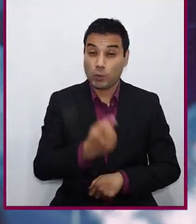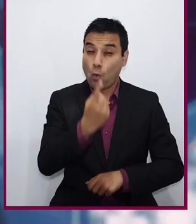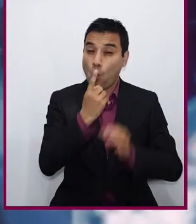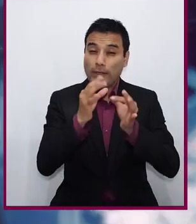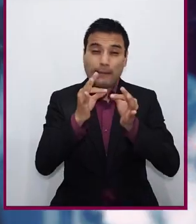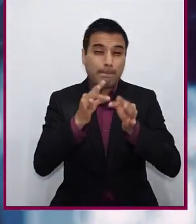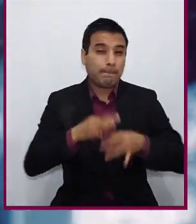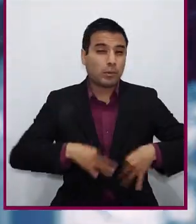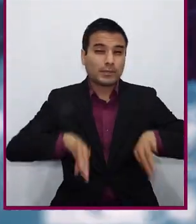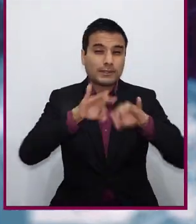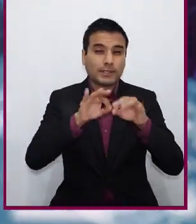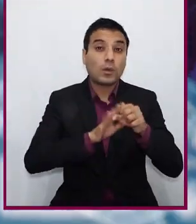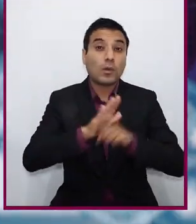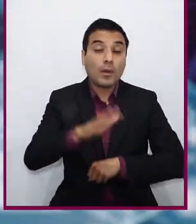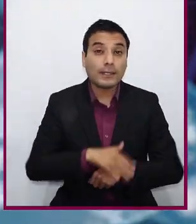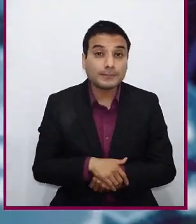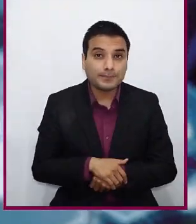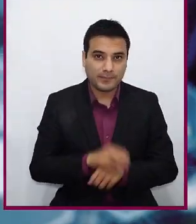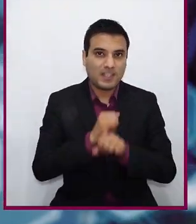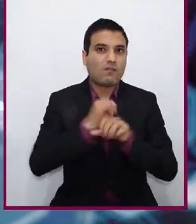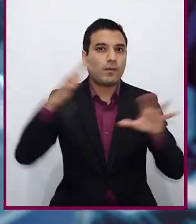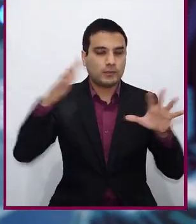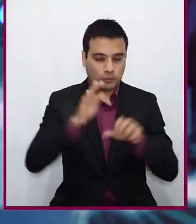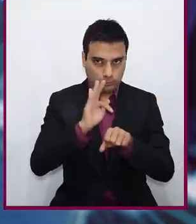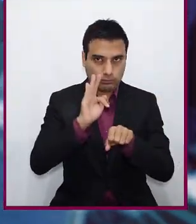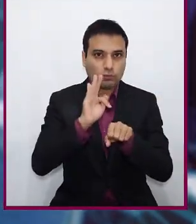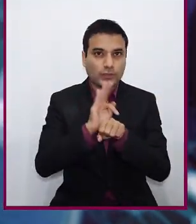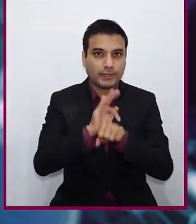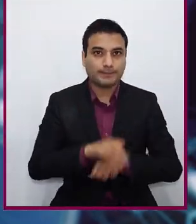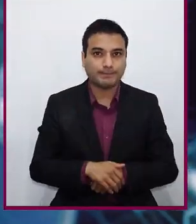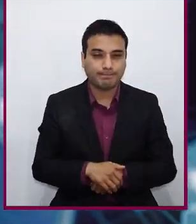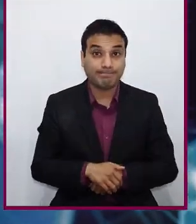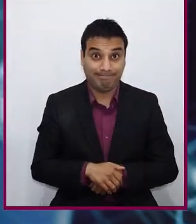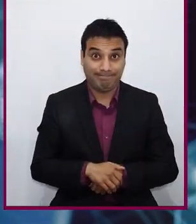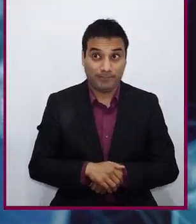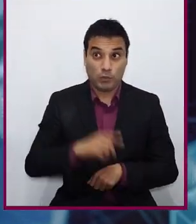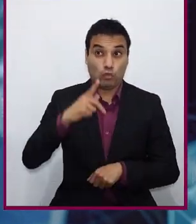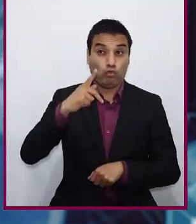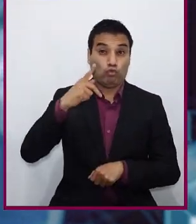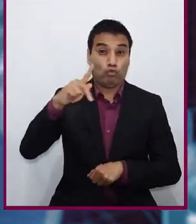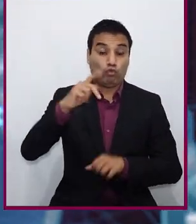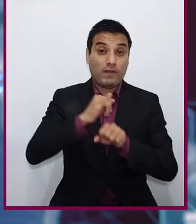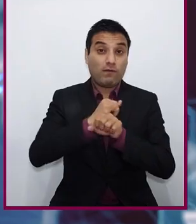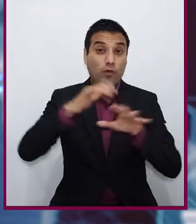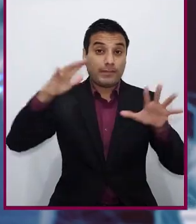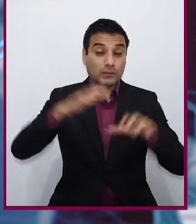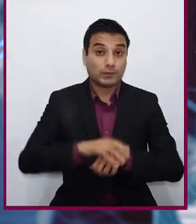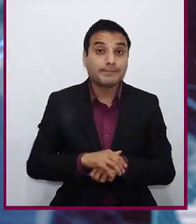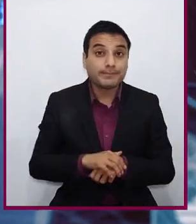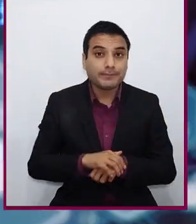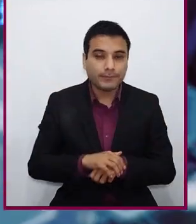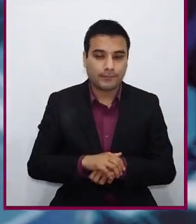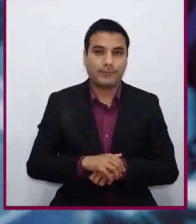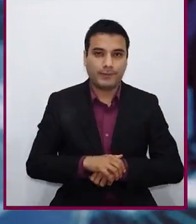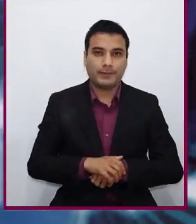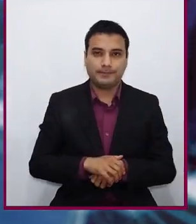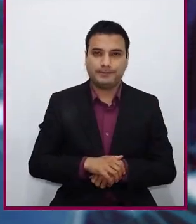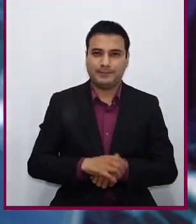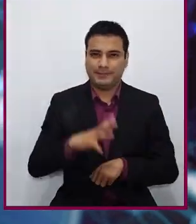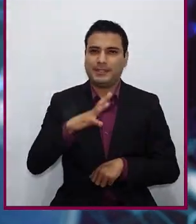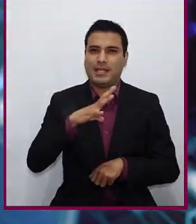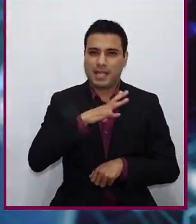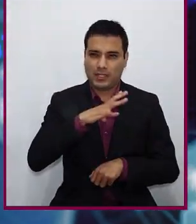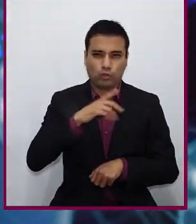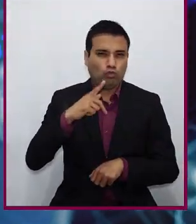por eso que su base de datos consiste en noáin scooters postay script de casandra ahora con sus herramientas se